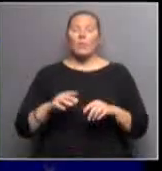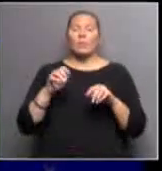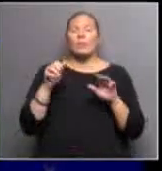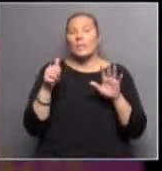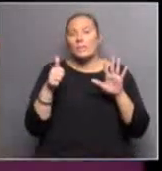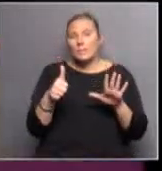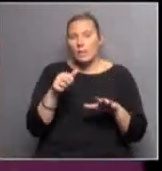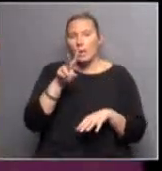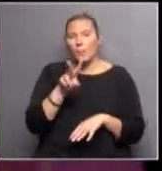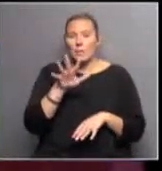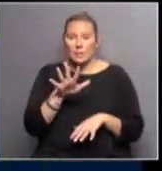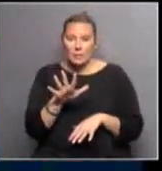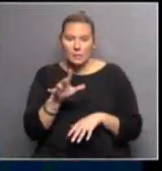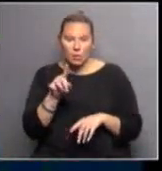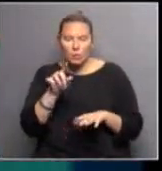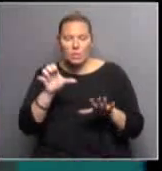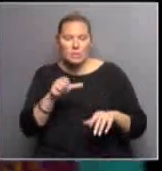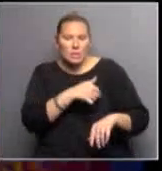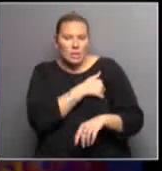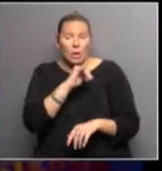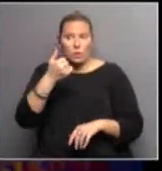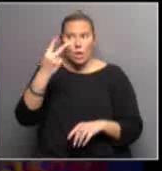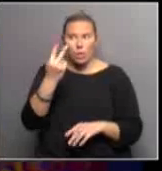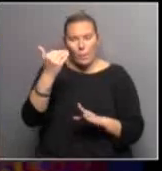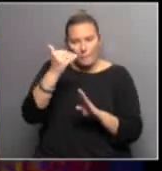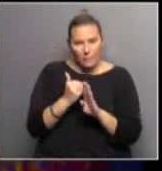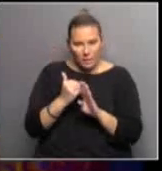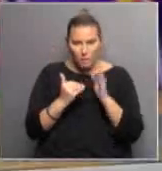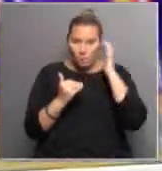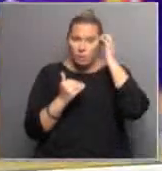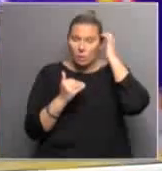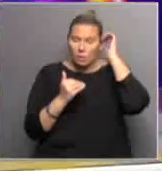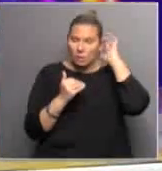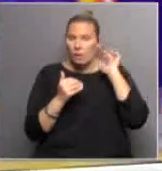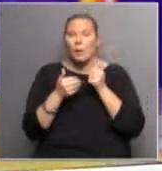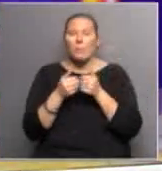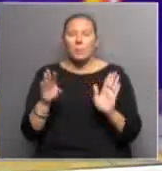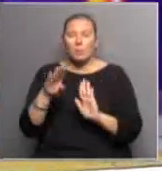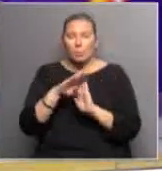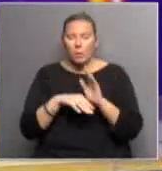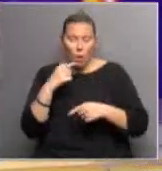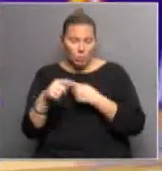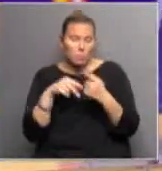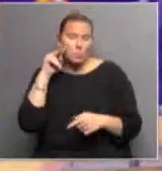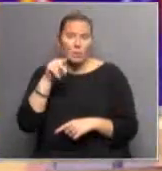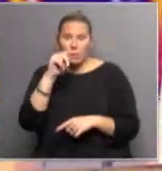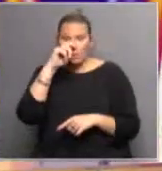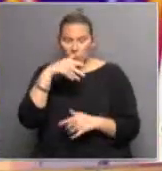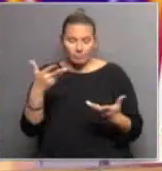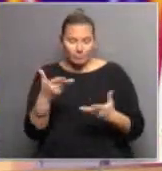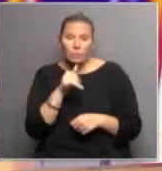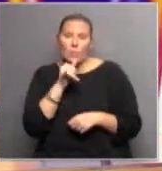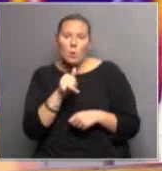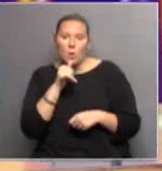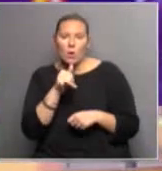Son las 18, 25, 16 grados. Ya bajaron 2 grados desde que empezó el programa. Y seguimos en Mirá Montevideo. Y les cuento